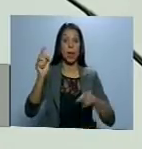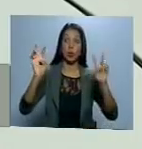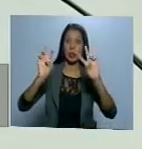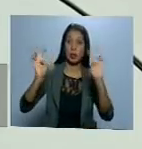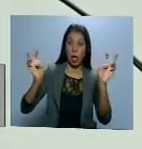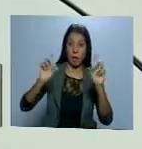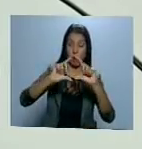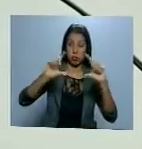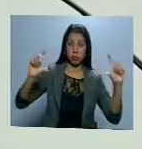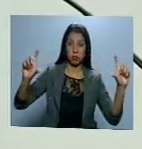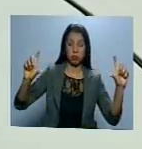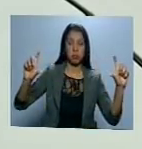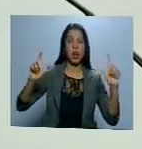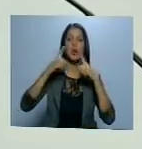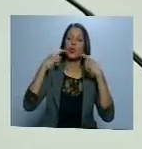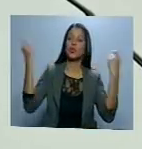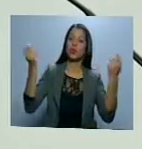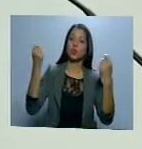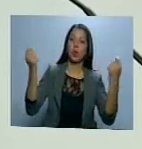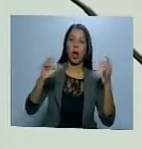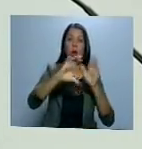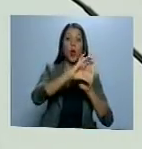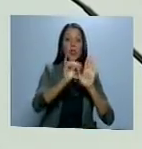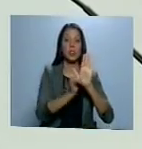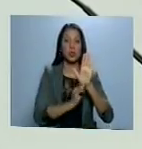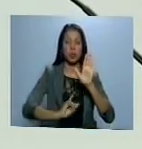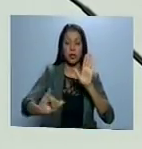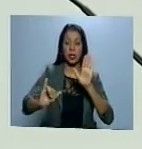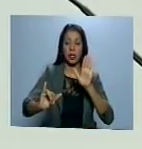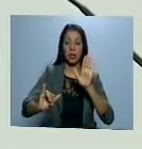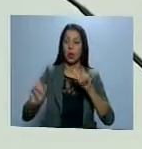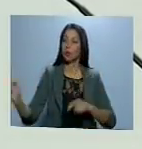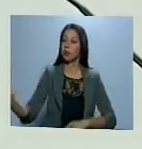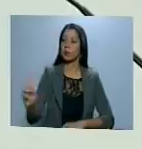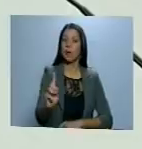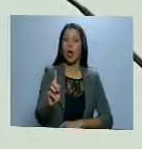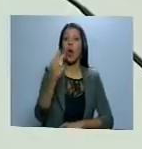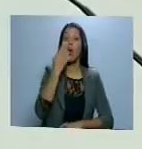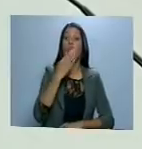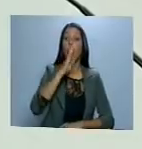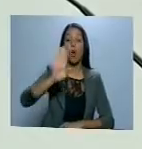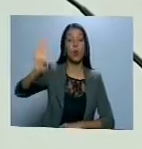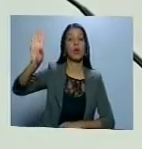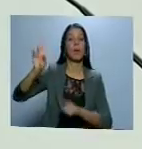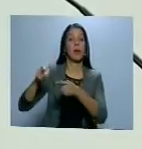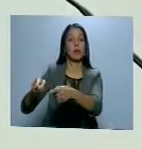decreto constituyente mediante el cual se juramenta al ciudadano Omar